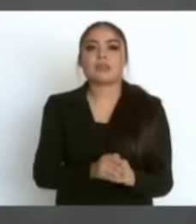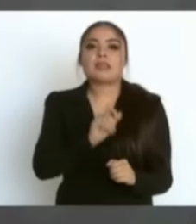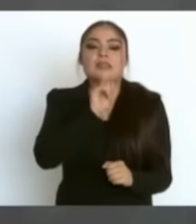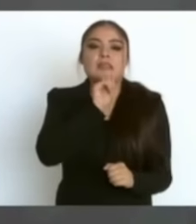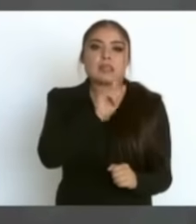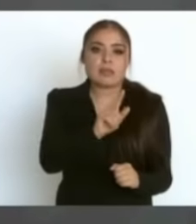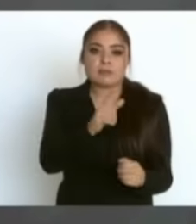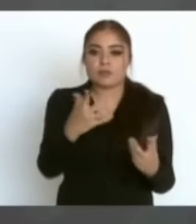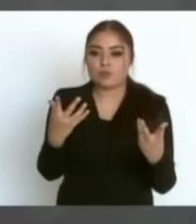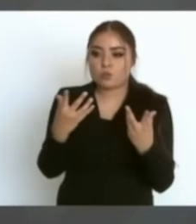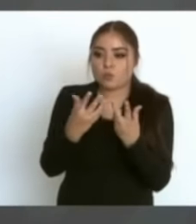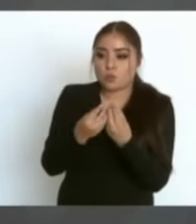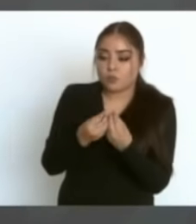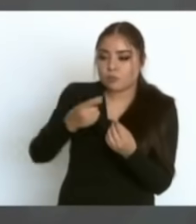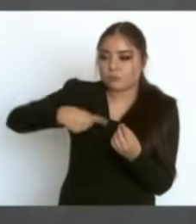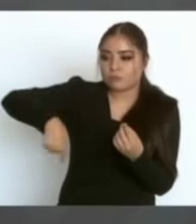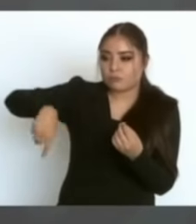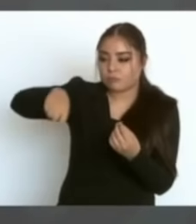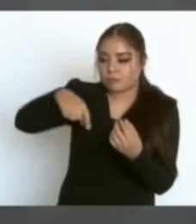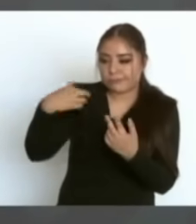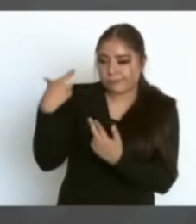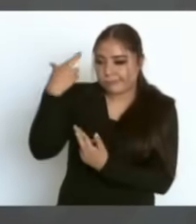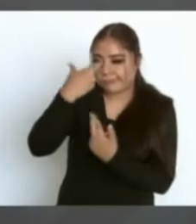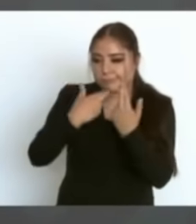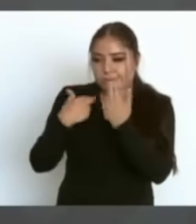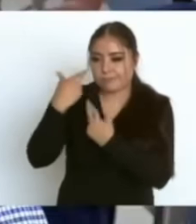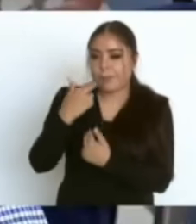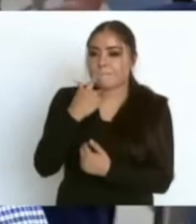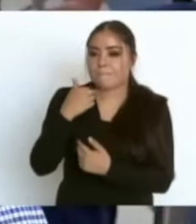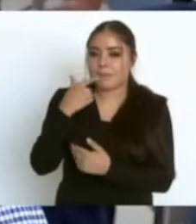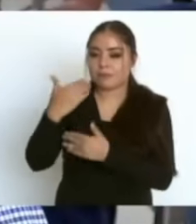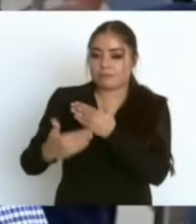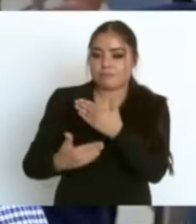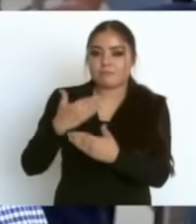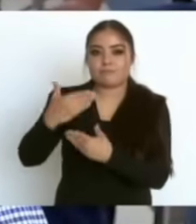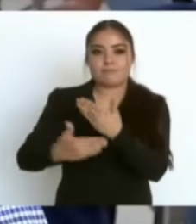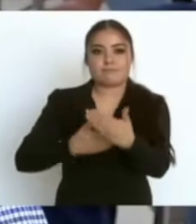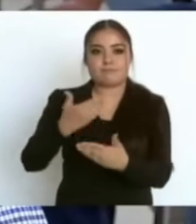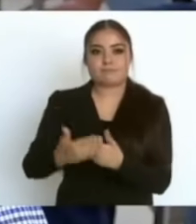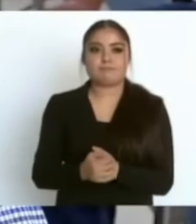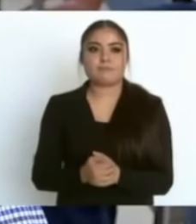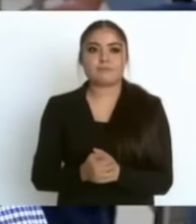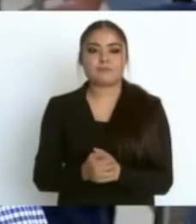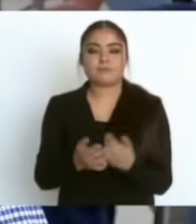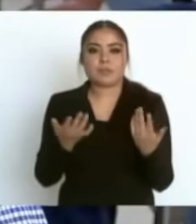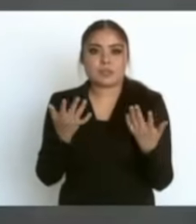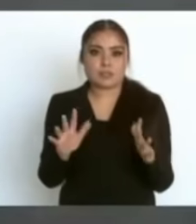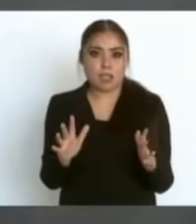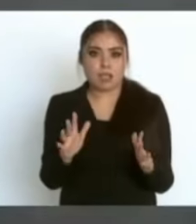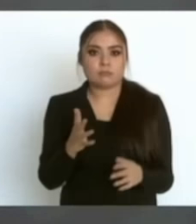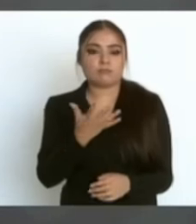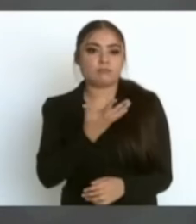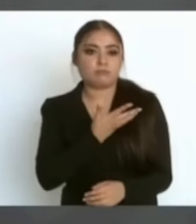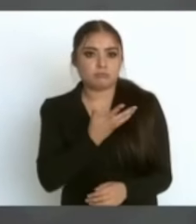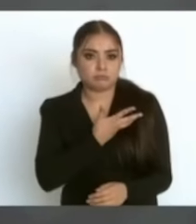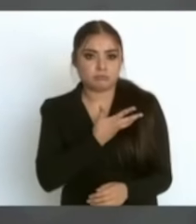juntos evaluemos para ir avanzando tenemos que